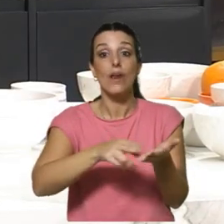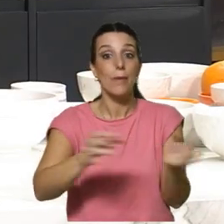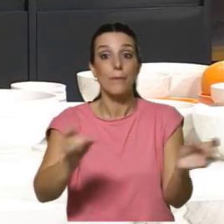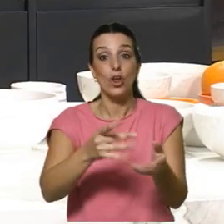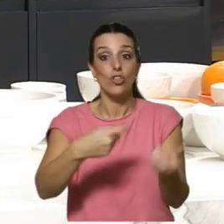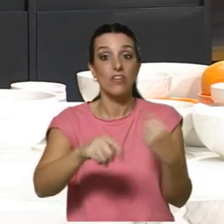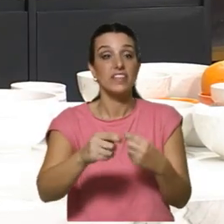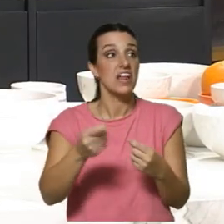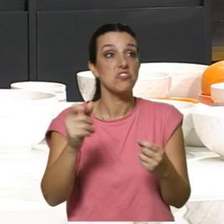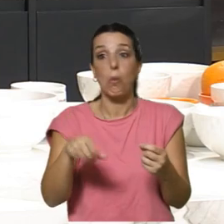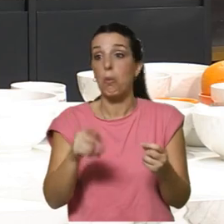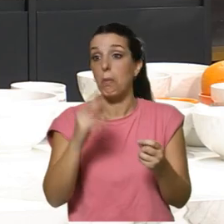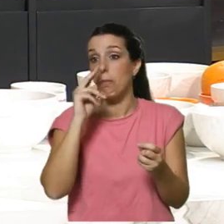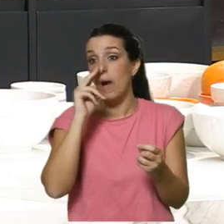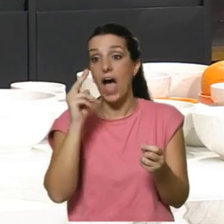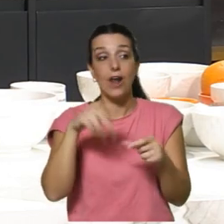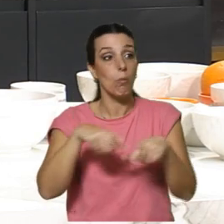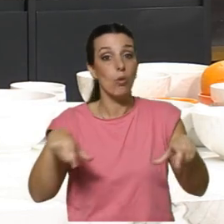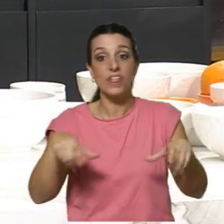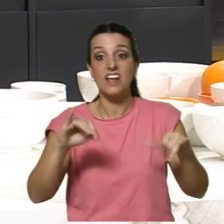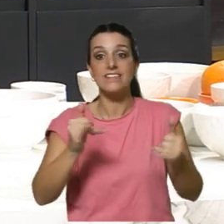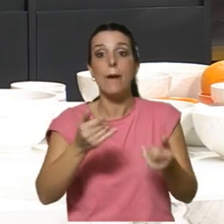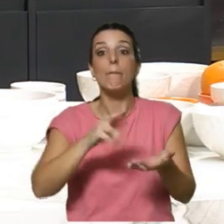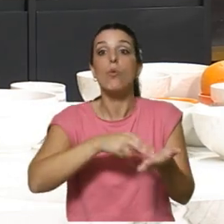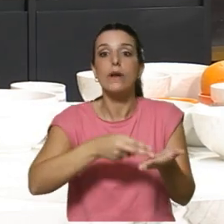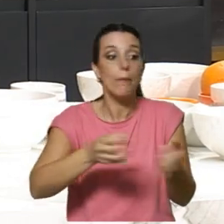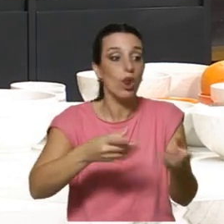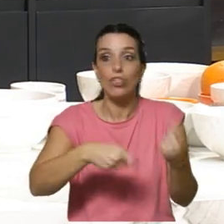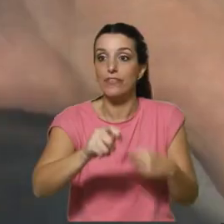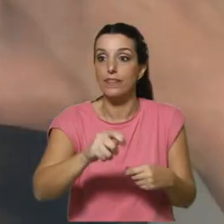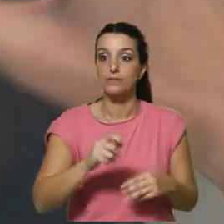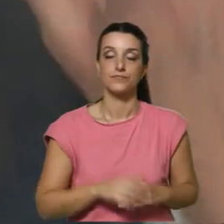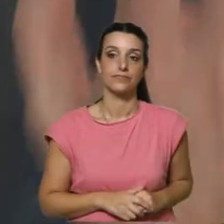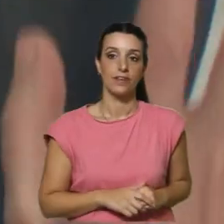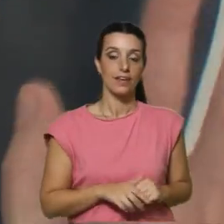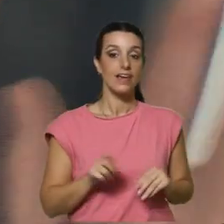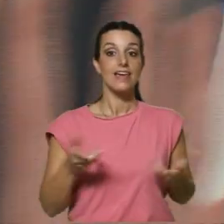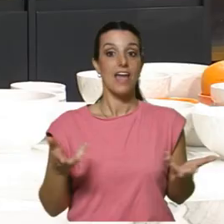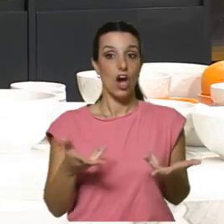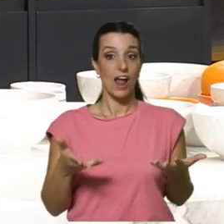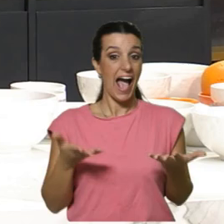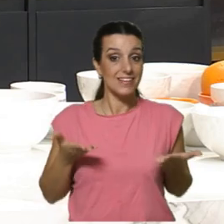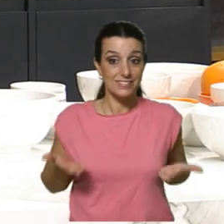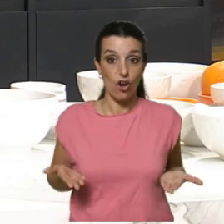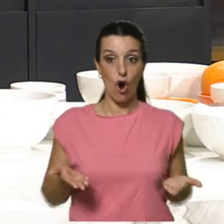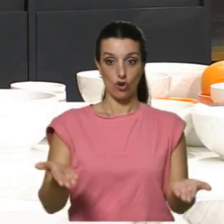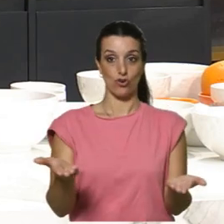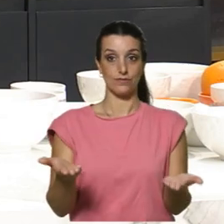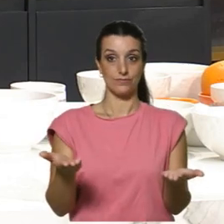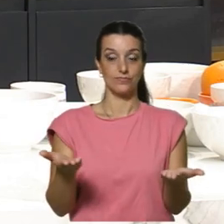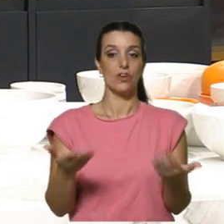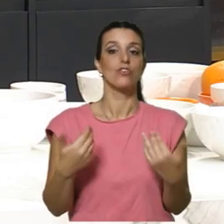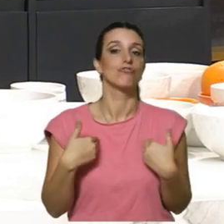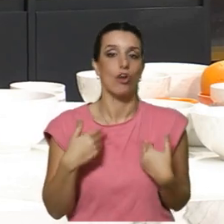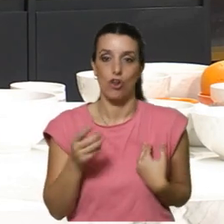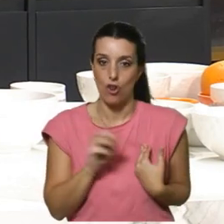porque es tan común hacer panes o budines que lo utilizan así. Ya, lo vamos a poner así y lo vas a poner así como está, te lo llevas al horno. Yo no me